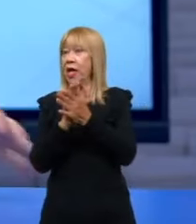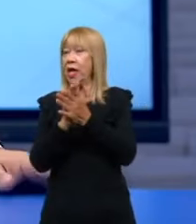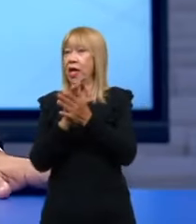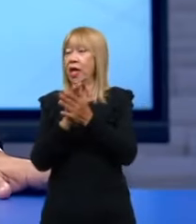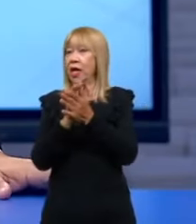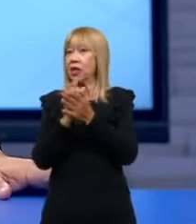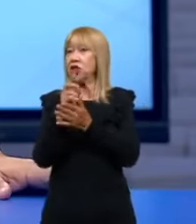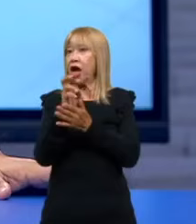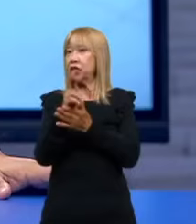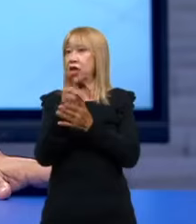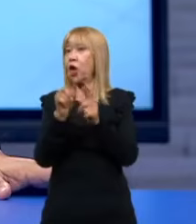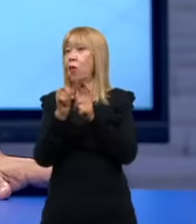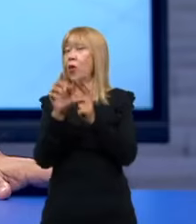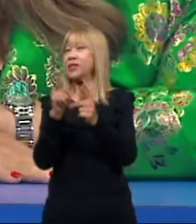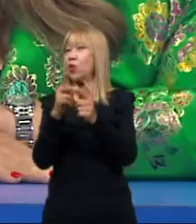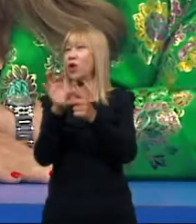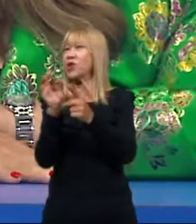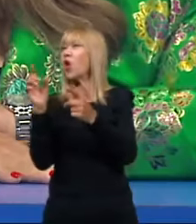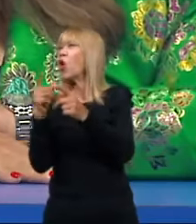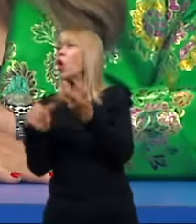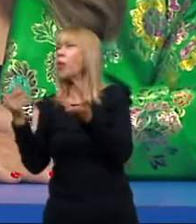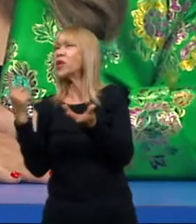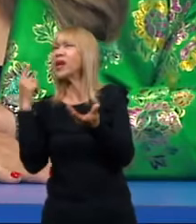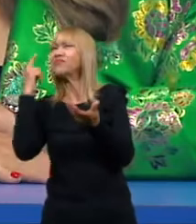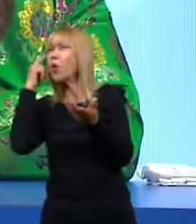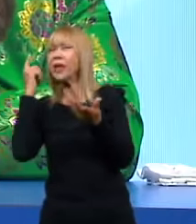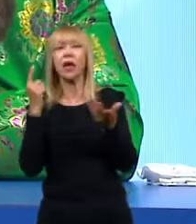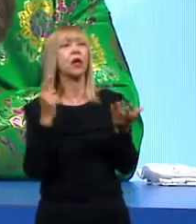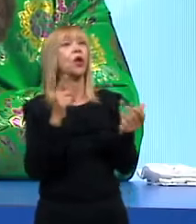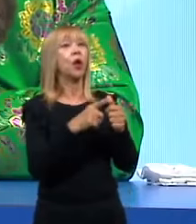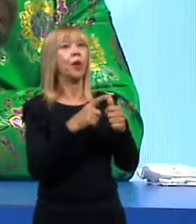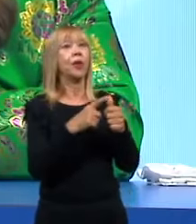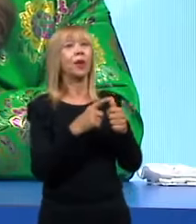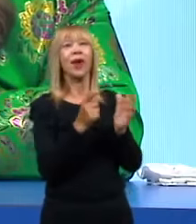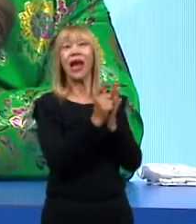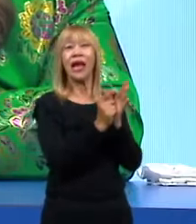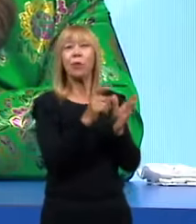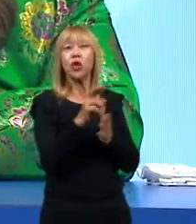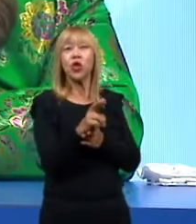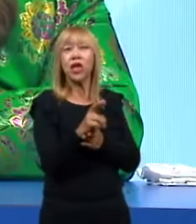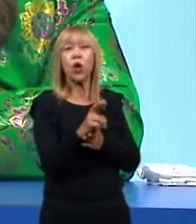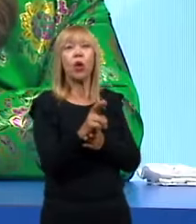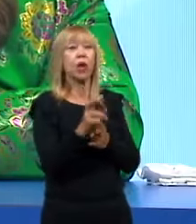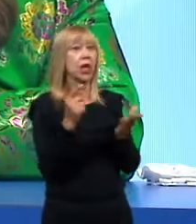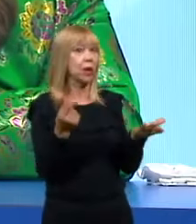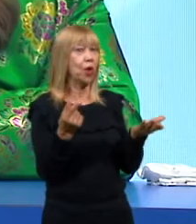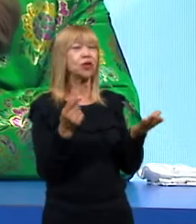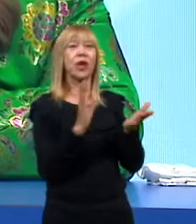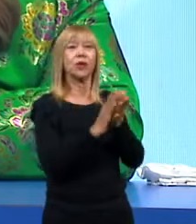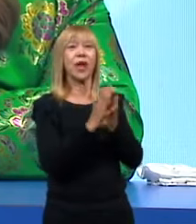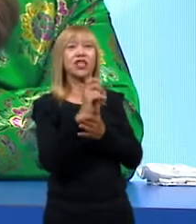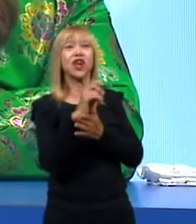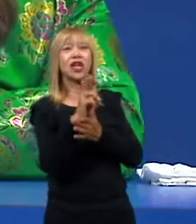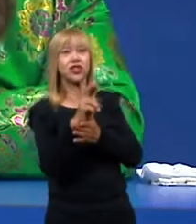como una segunda opción. ¿Usted dónde está parado en cuanto a esos temas? Mira, primero, la ley en Puerto Rico estipula lo que son las escuelas